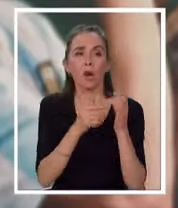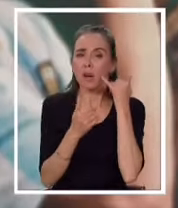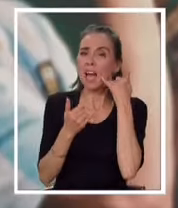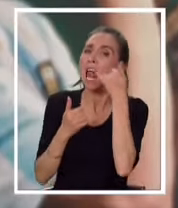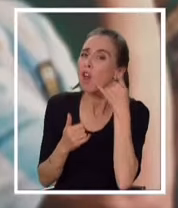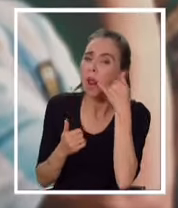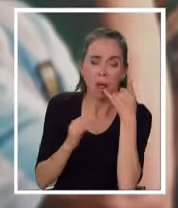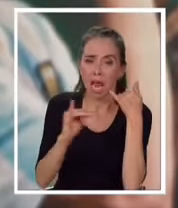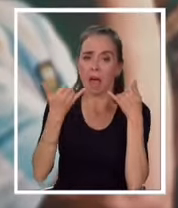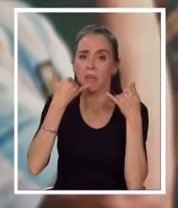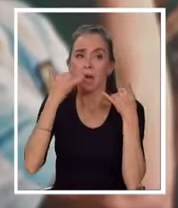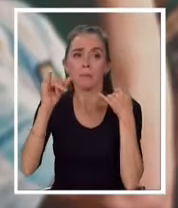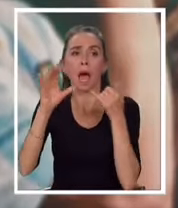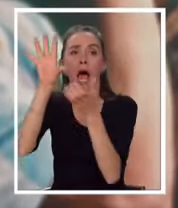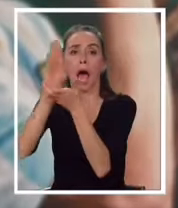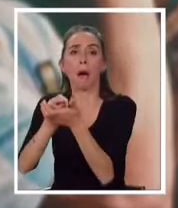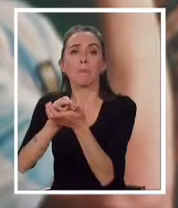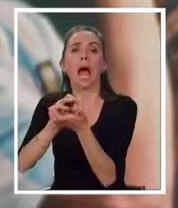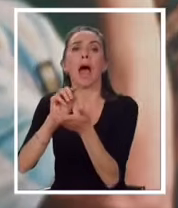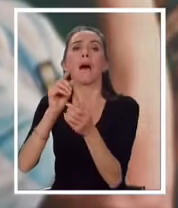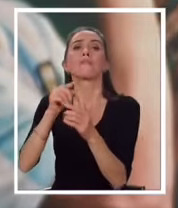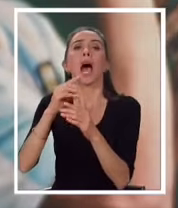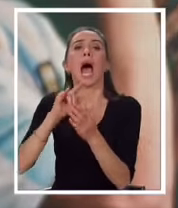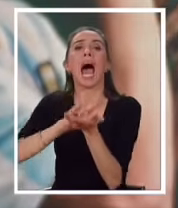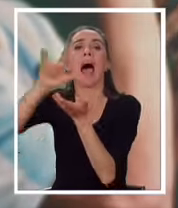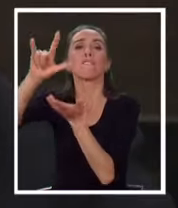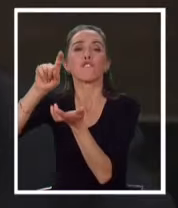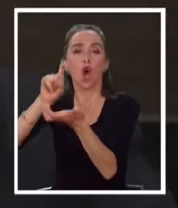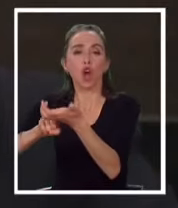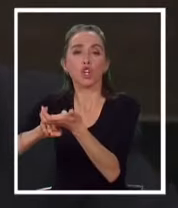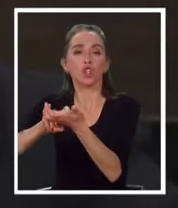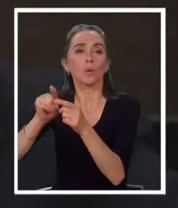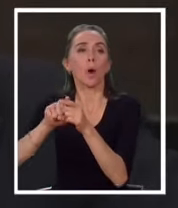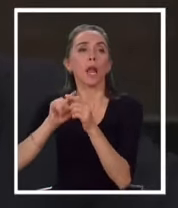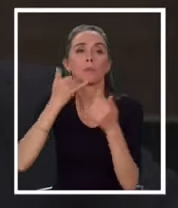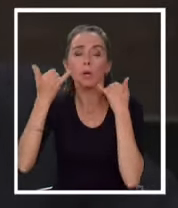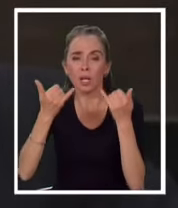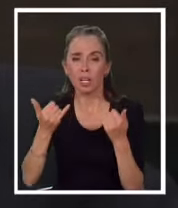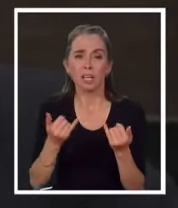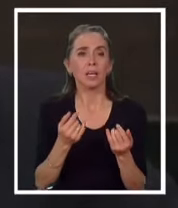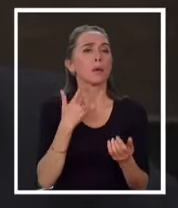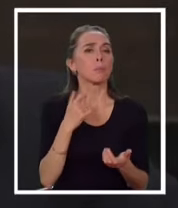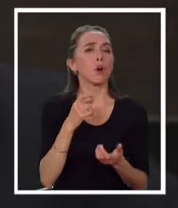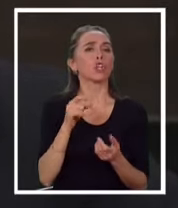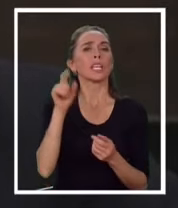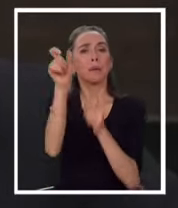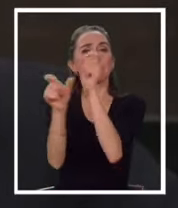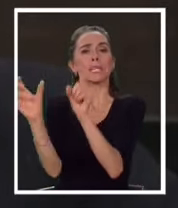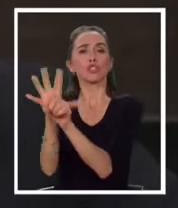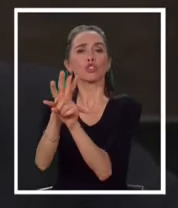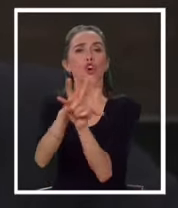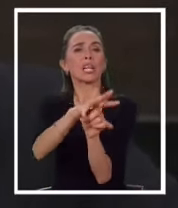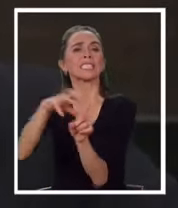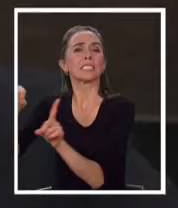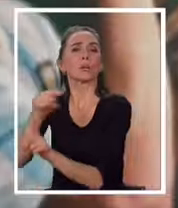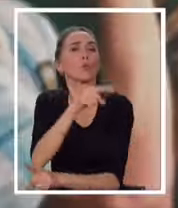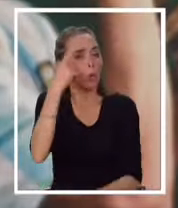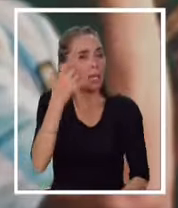Le cambiaban, se lo ponían en modo avión, cosas que me cuentan. ¿Y por qué lo tenían secuestrado? No lo sé. ¿Por qué crees